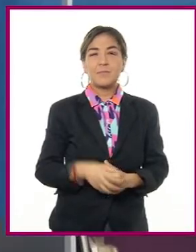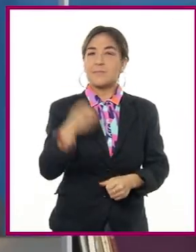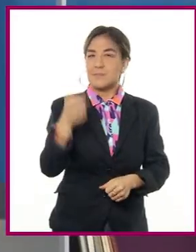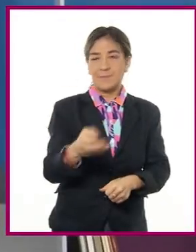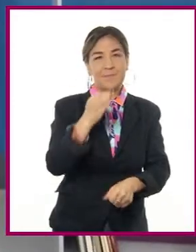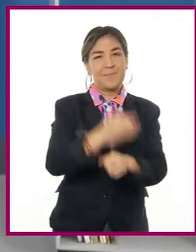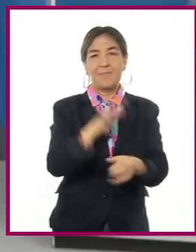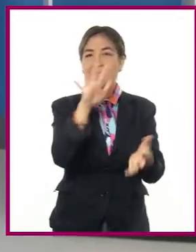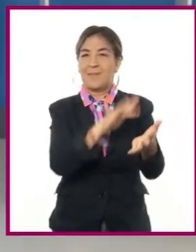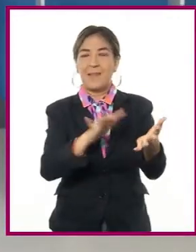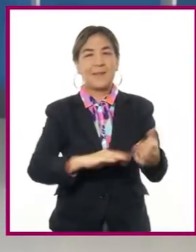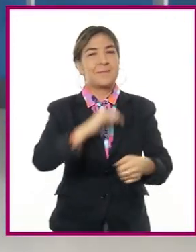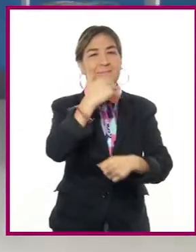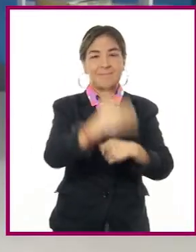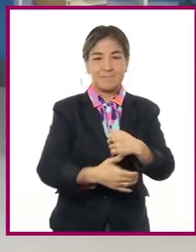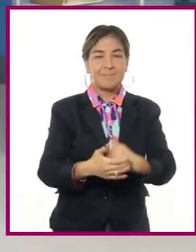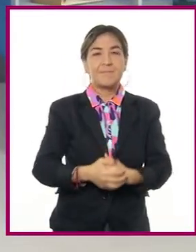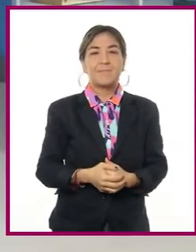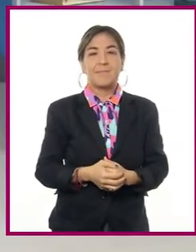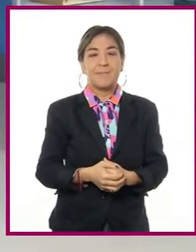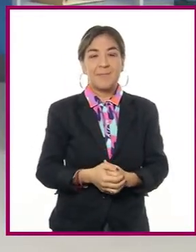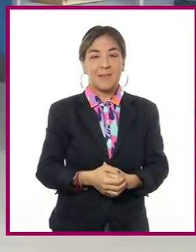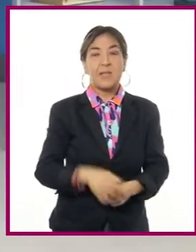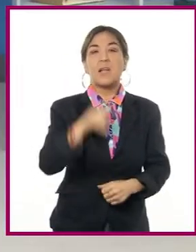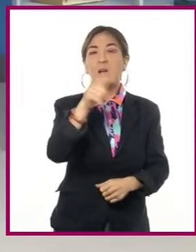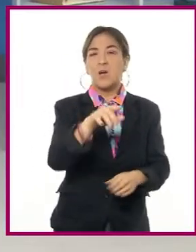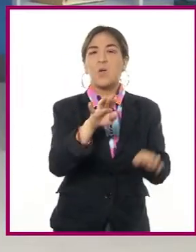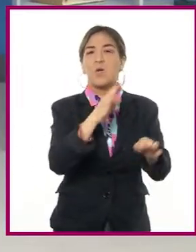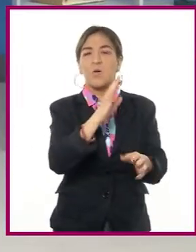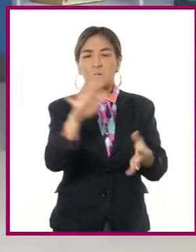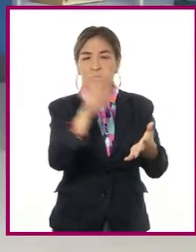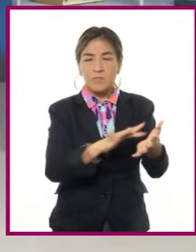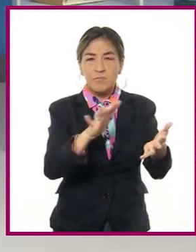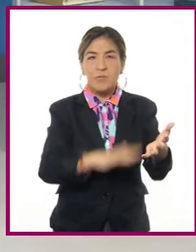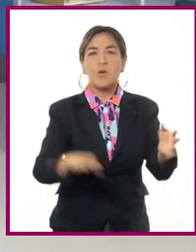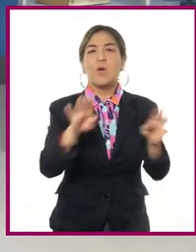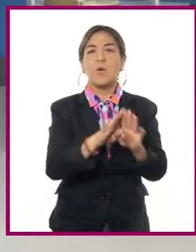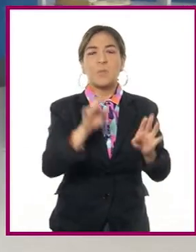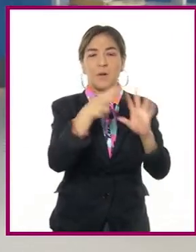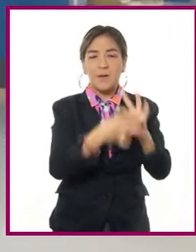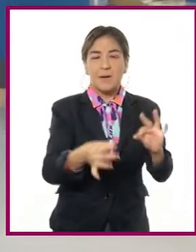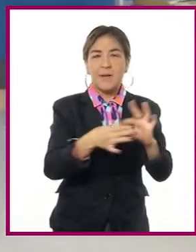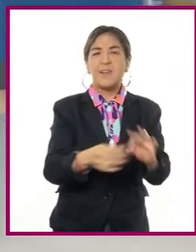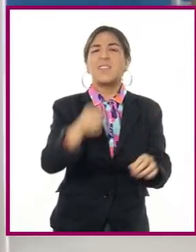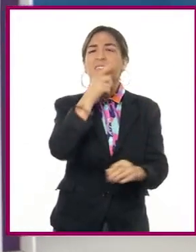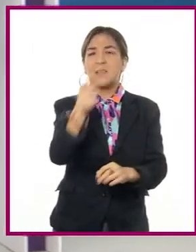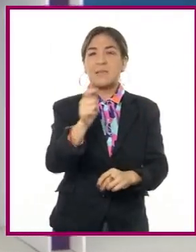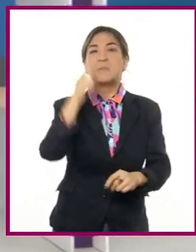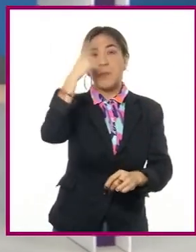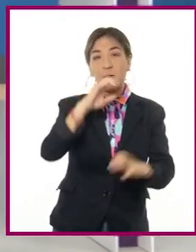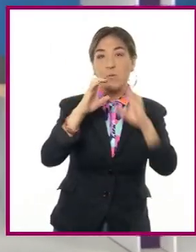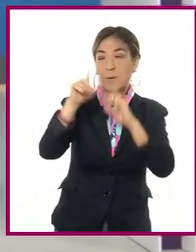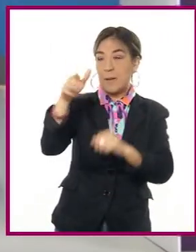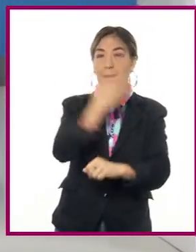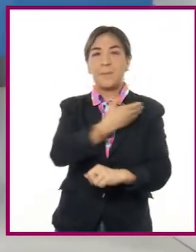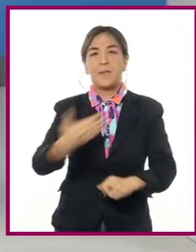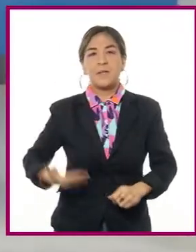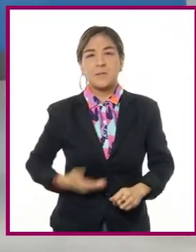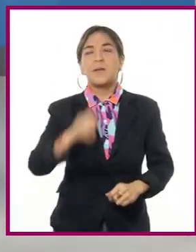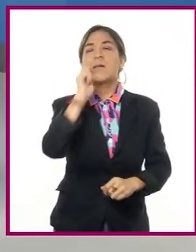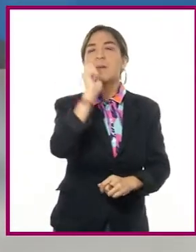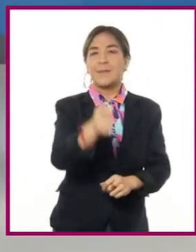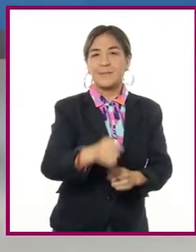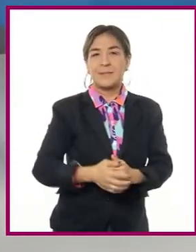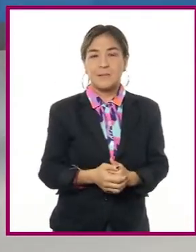Hasta aquí la lectura. Como pudimos darnos cuenta, el diplomático Isidro Fabela comunicaba al presidente Cárdenas la